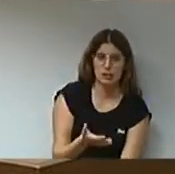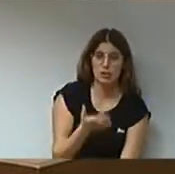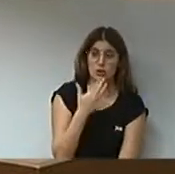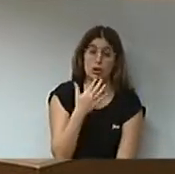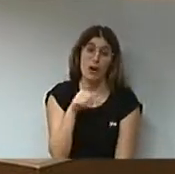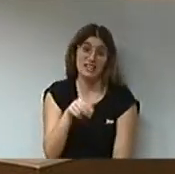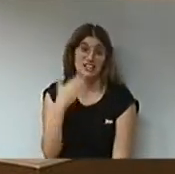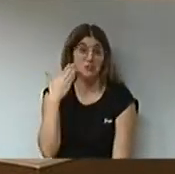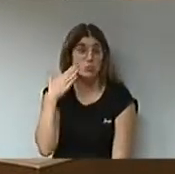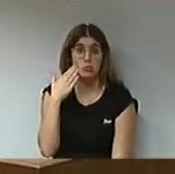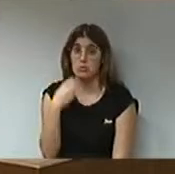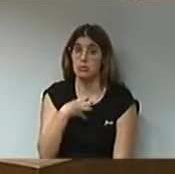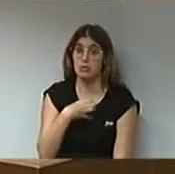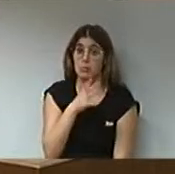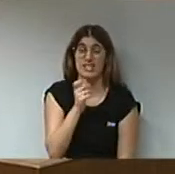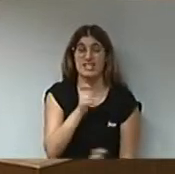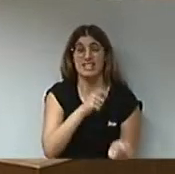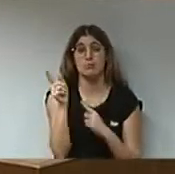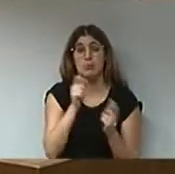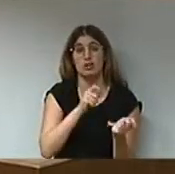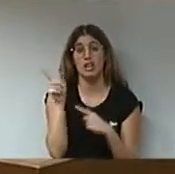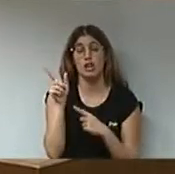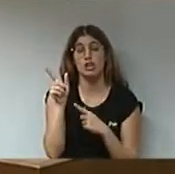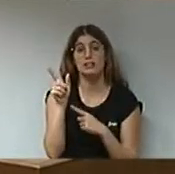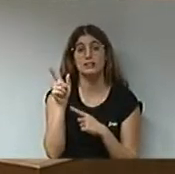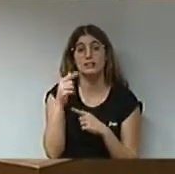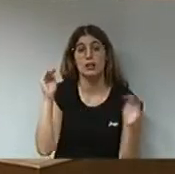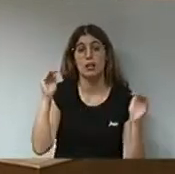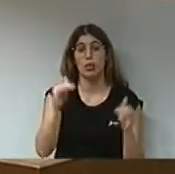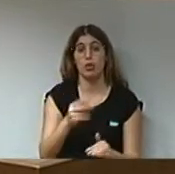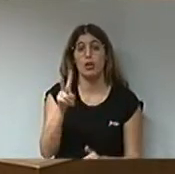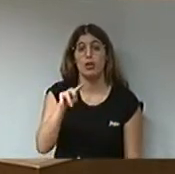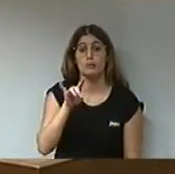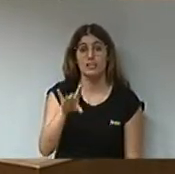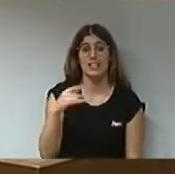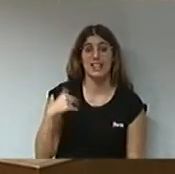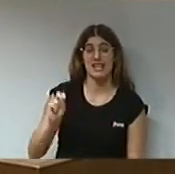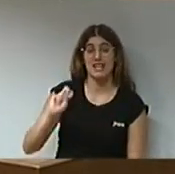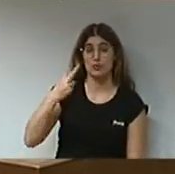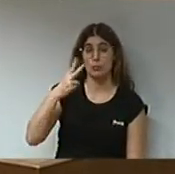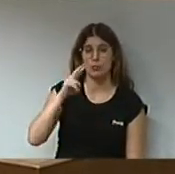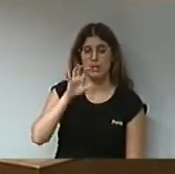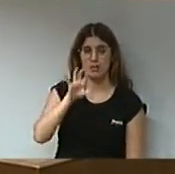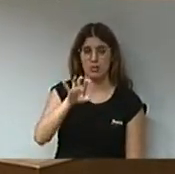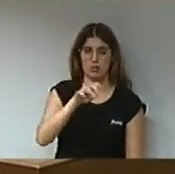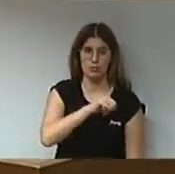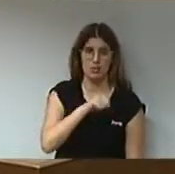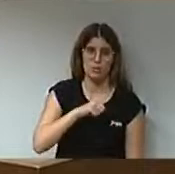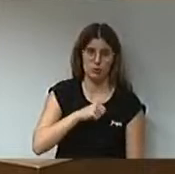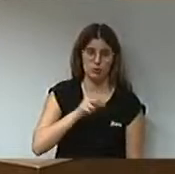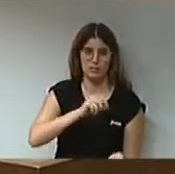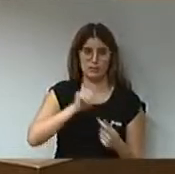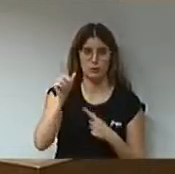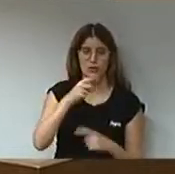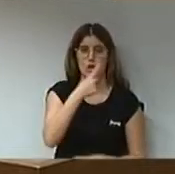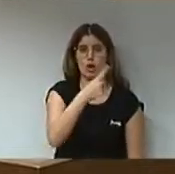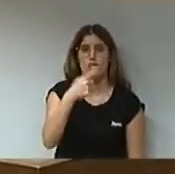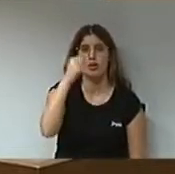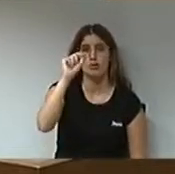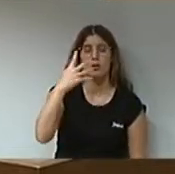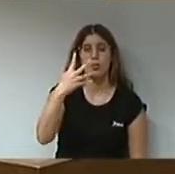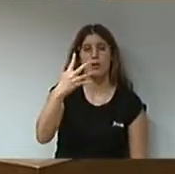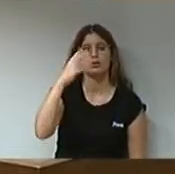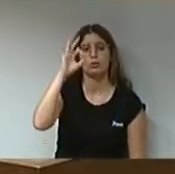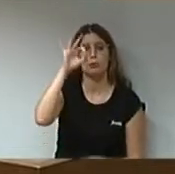sacar pecho si las exportaciones hubieran caído, porque estamos en 2015 éramos la segunda comunidad exportadora, representábamos el 11,4%